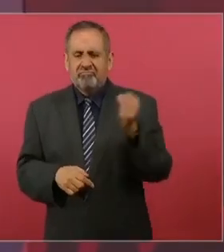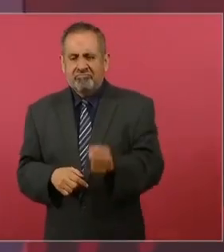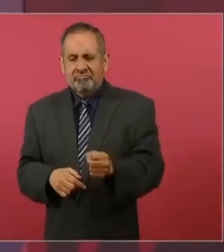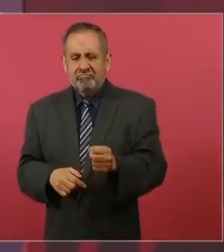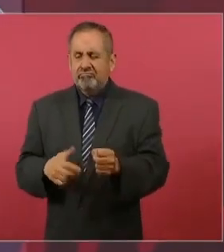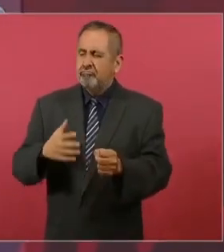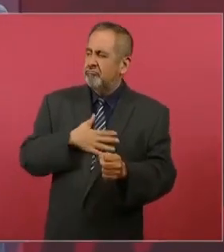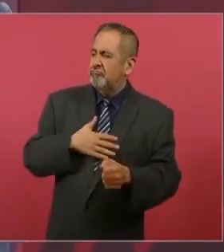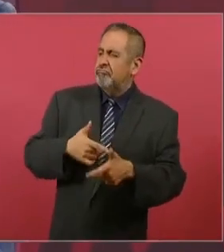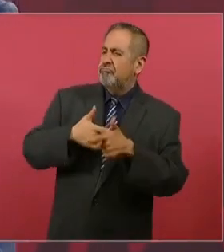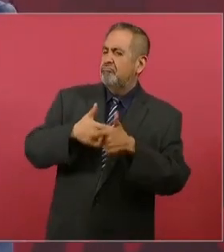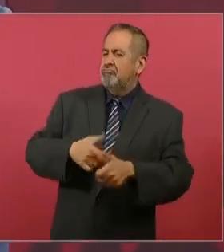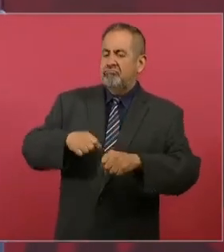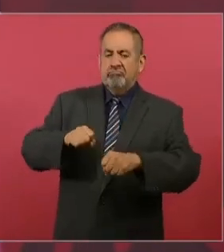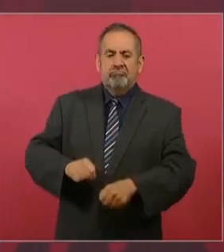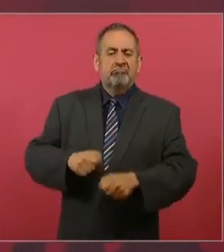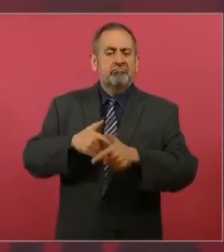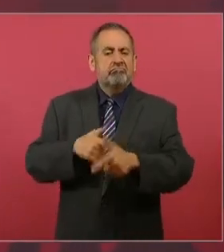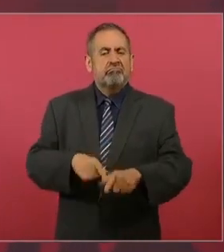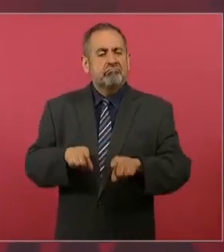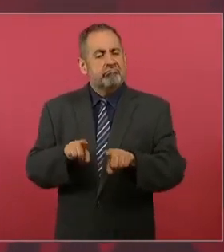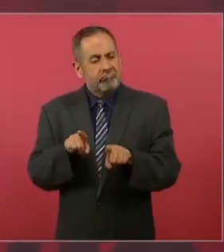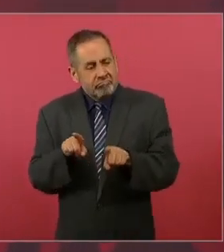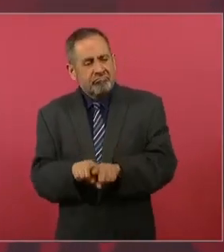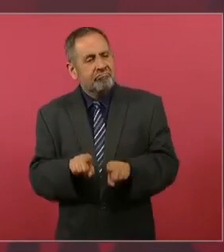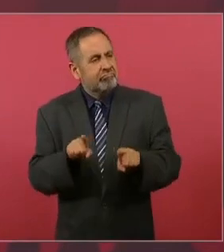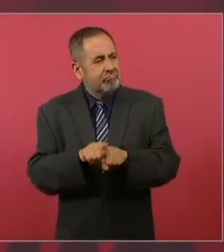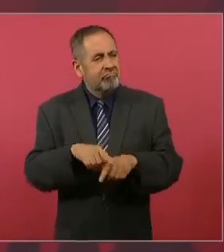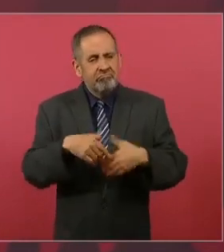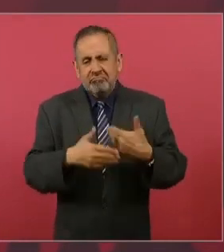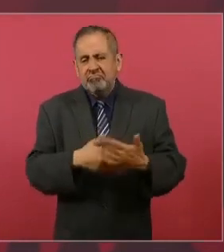continuar con la misma política